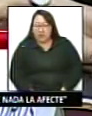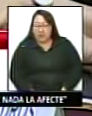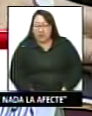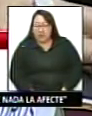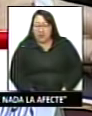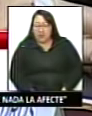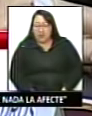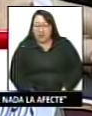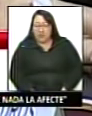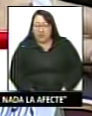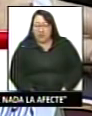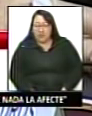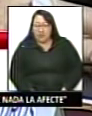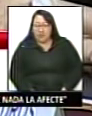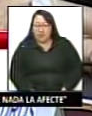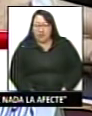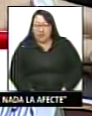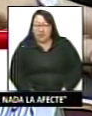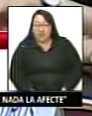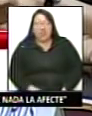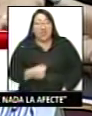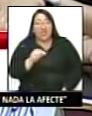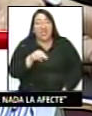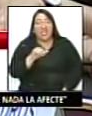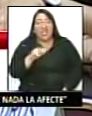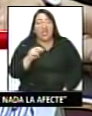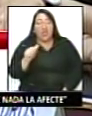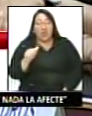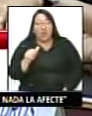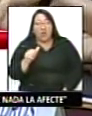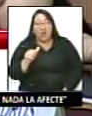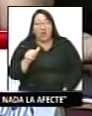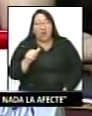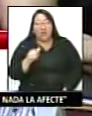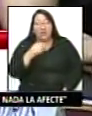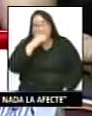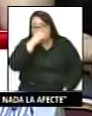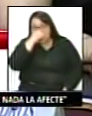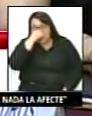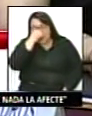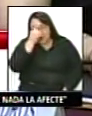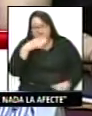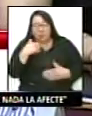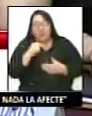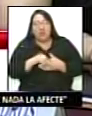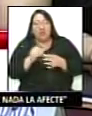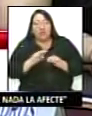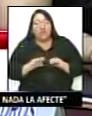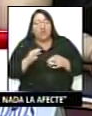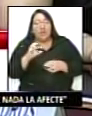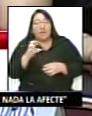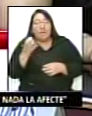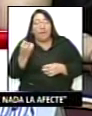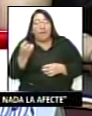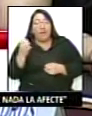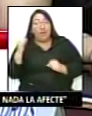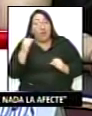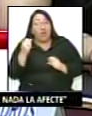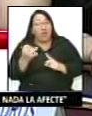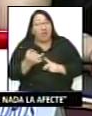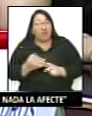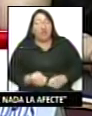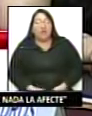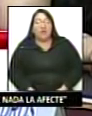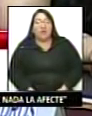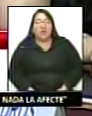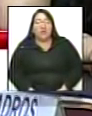condimento nutracéutico que tiene la quinoa, que tiene 9 de 12 aminoácidos, y tiene la capacidad antioxidante, la papa morada,